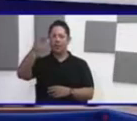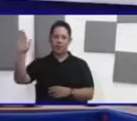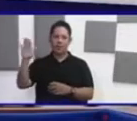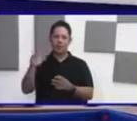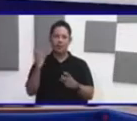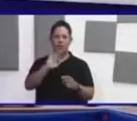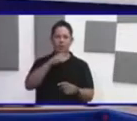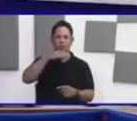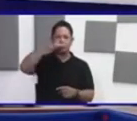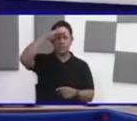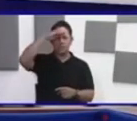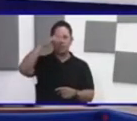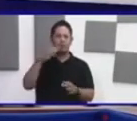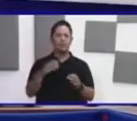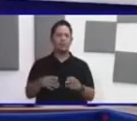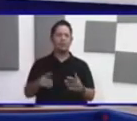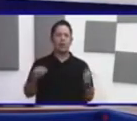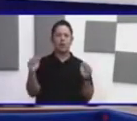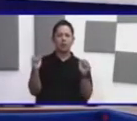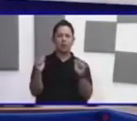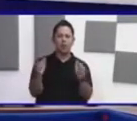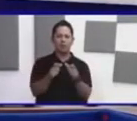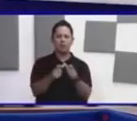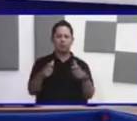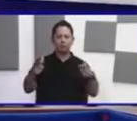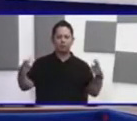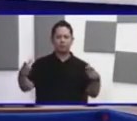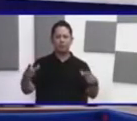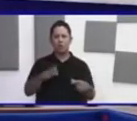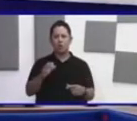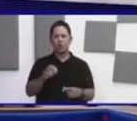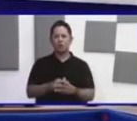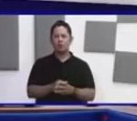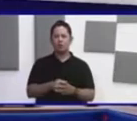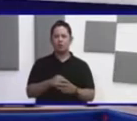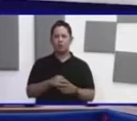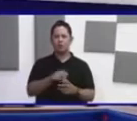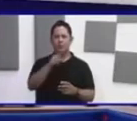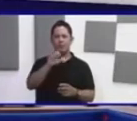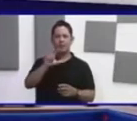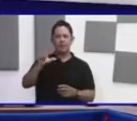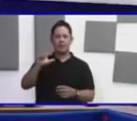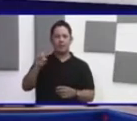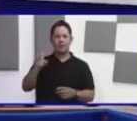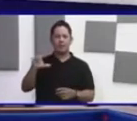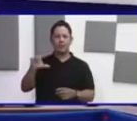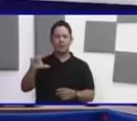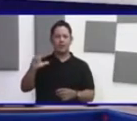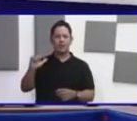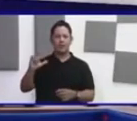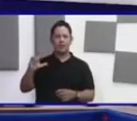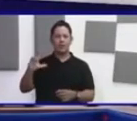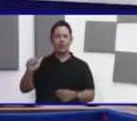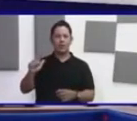Bogotá ni decir. Desde luego el Valle del Cauca y otros sectores del país que están requiriendo vuelos humanitarios. Yo no